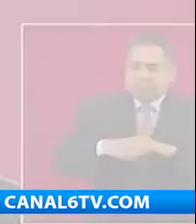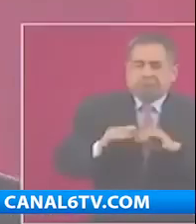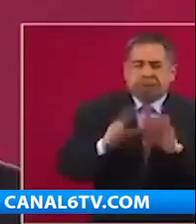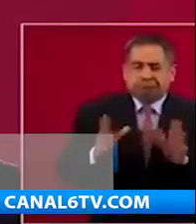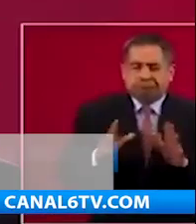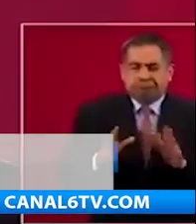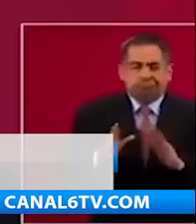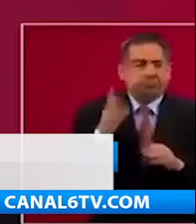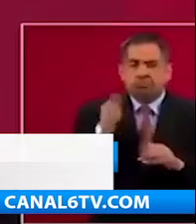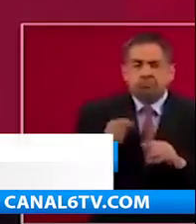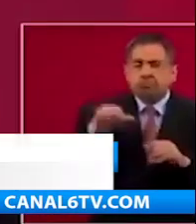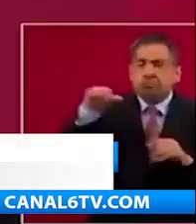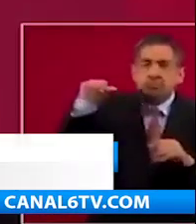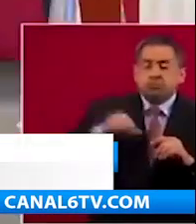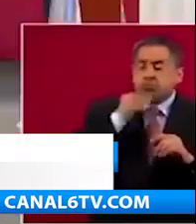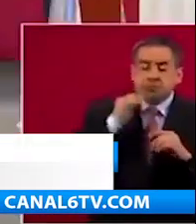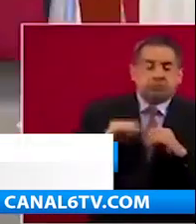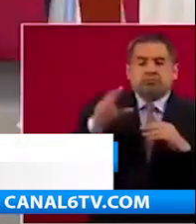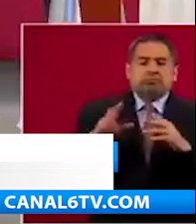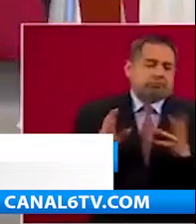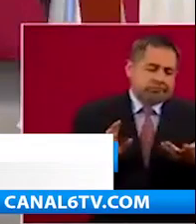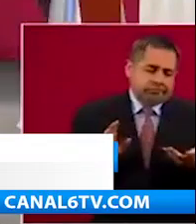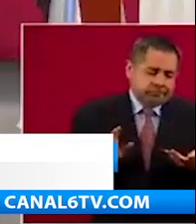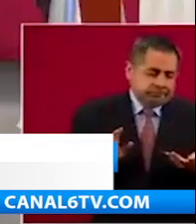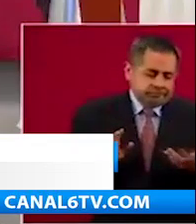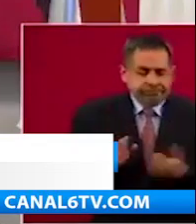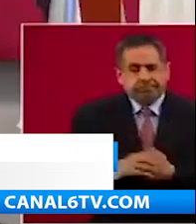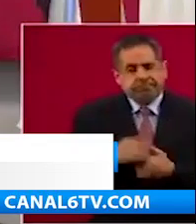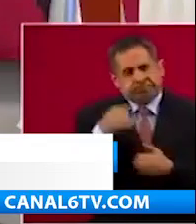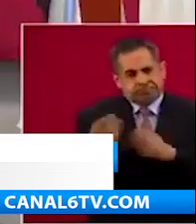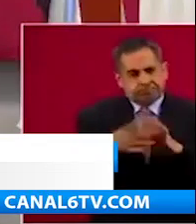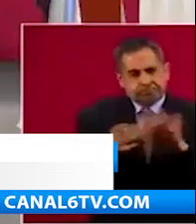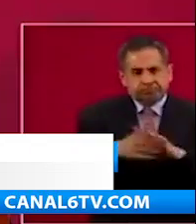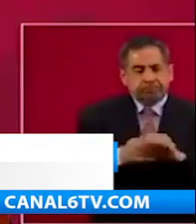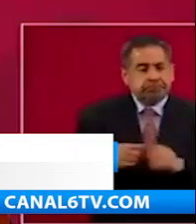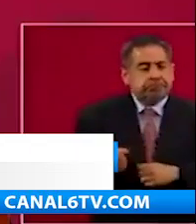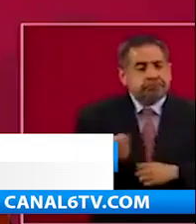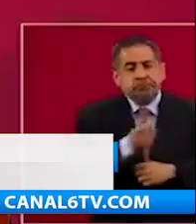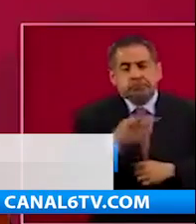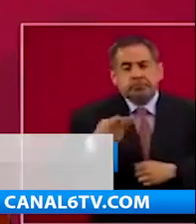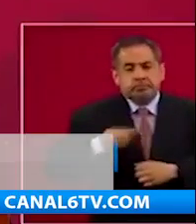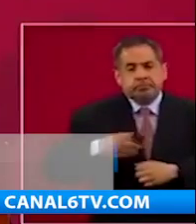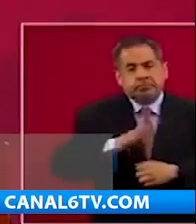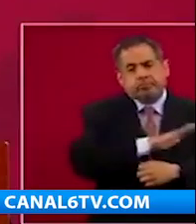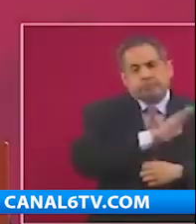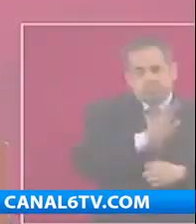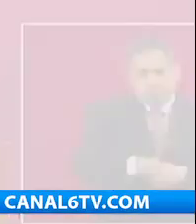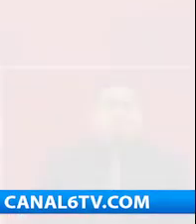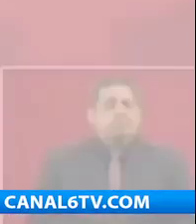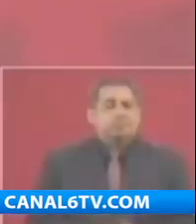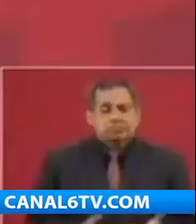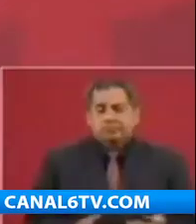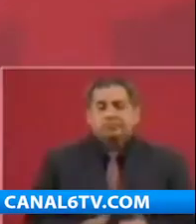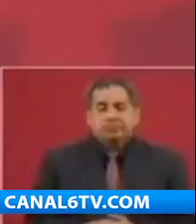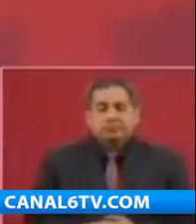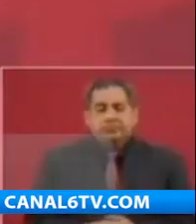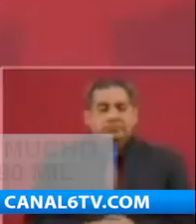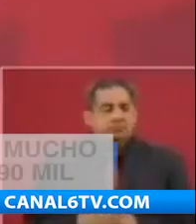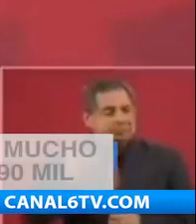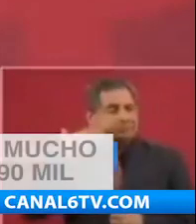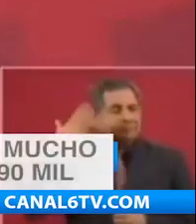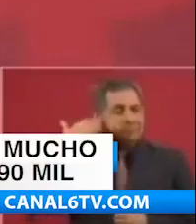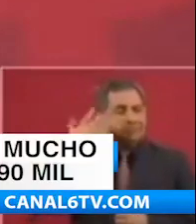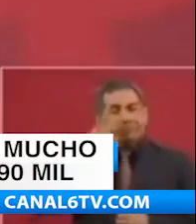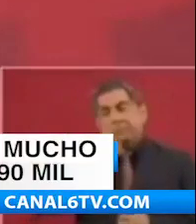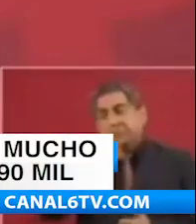López-Gatell. Ahora, desde luego, y quiero dejarlo muy en claro, las personas que fallecieron, fallecieron. Y es que desde el principio